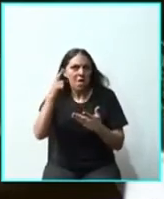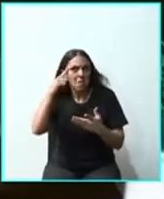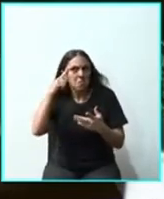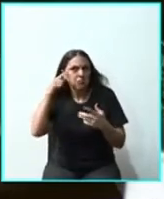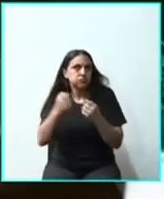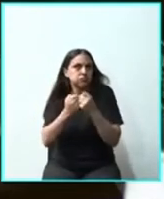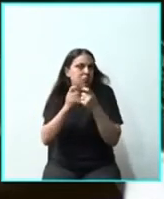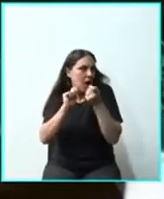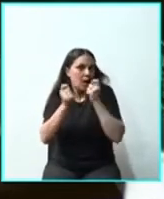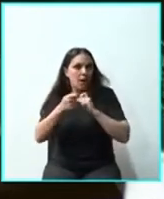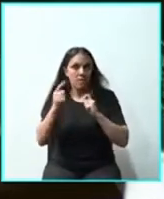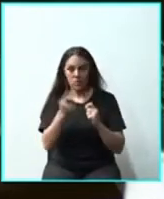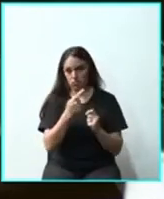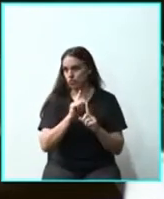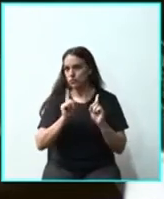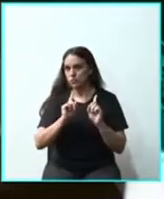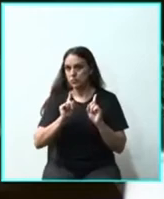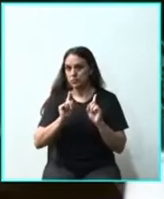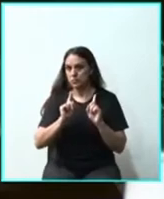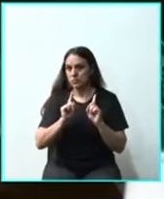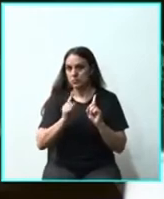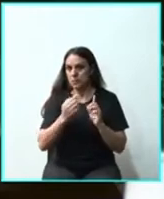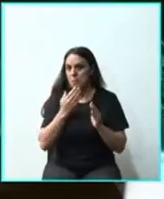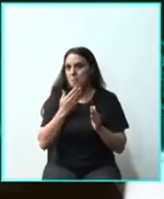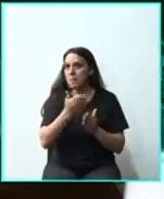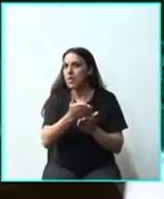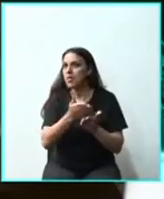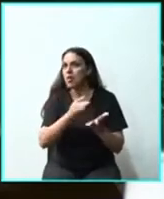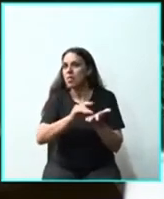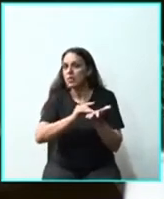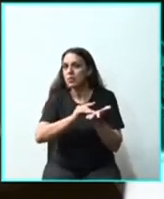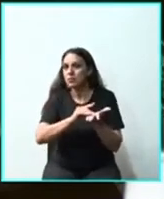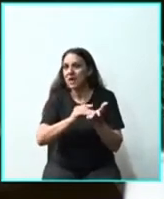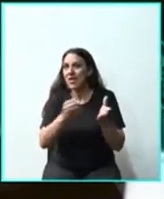nosotros no, y le pido al diputado que no diga todos los